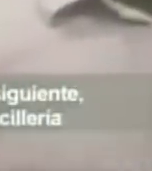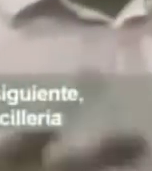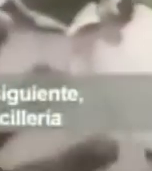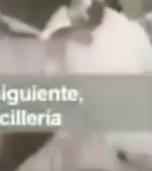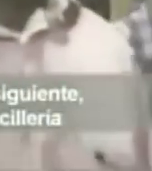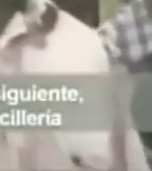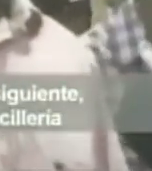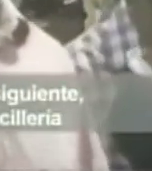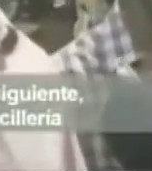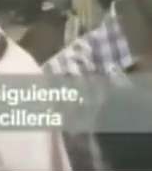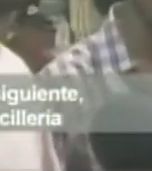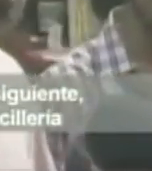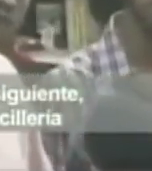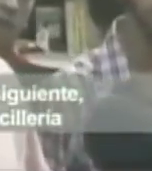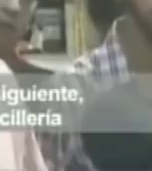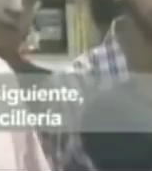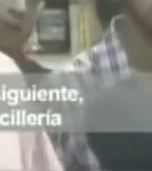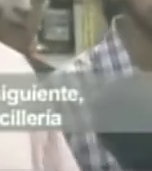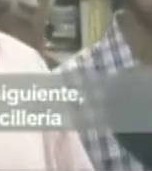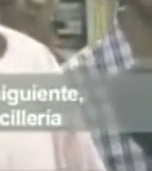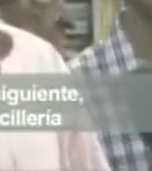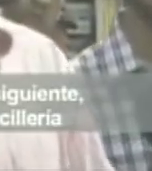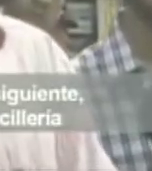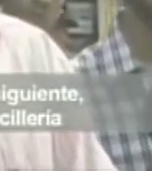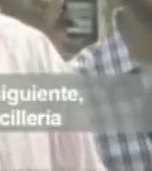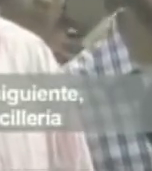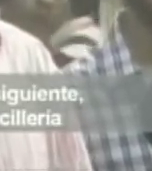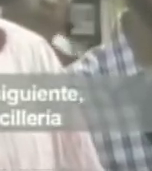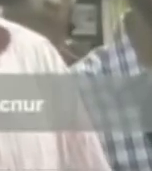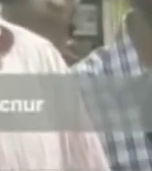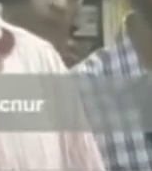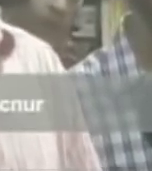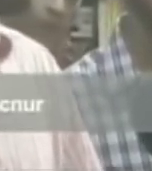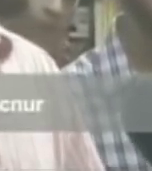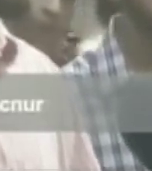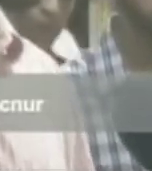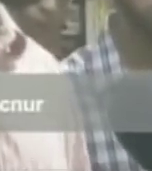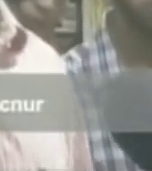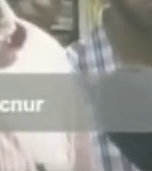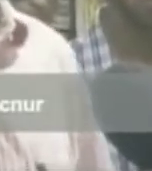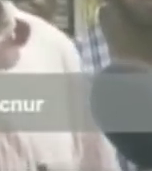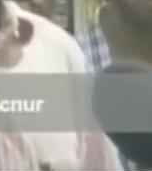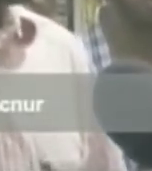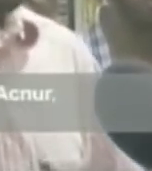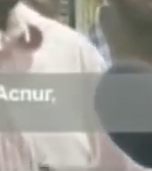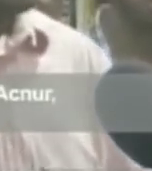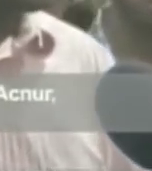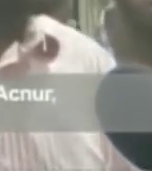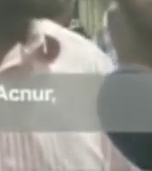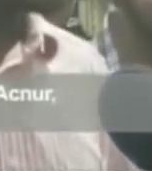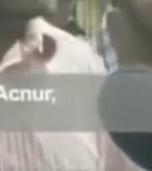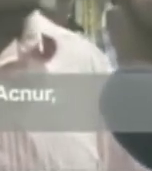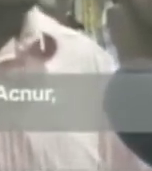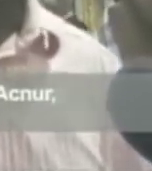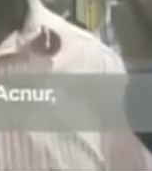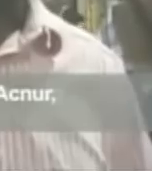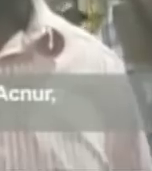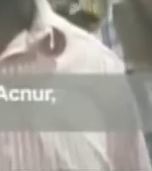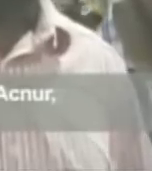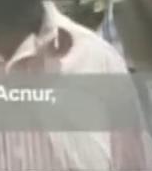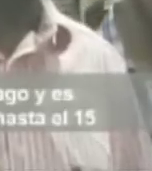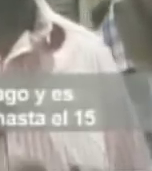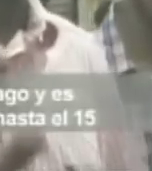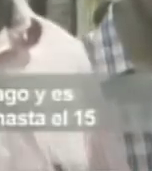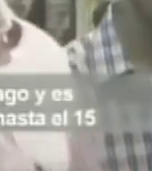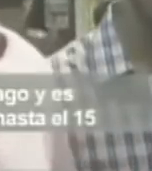es la siguiente. Muchos estamos por parte de Cancillería, otros estamos por parte de ANUL. El personal que está por ANUL está